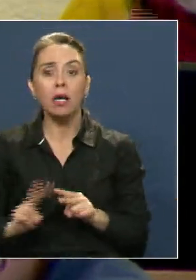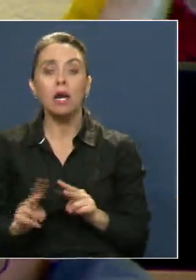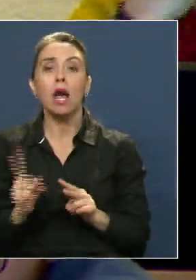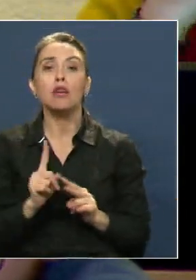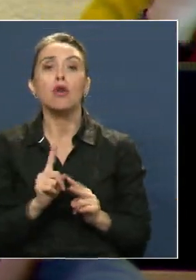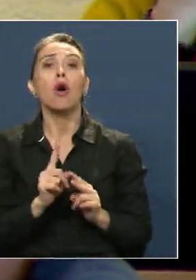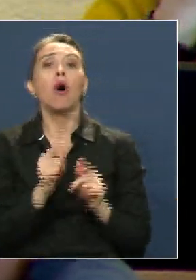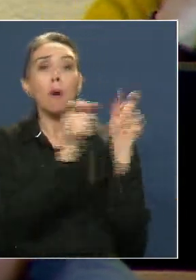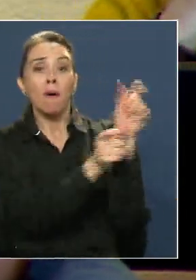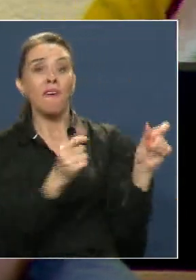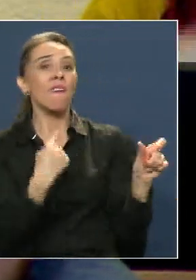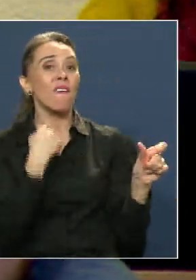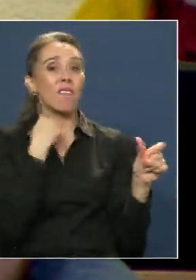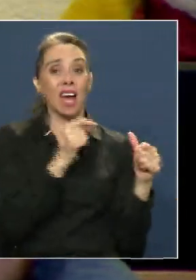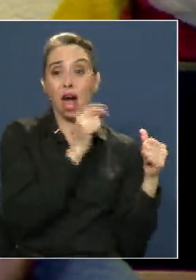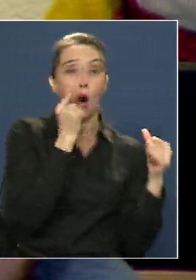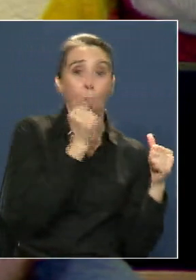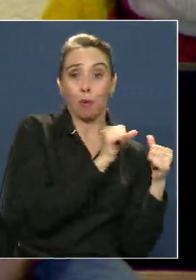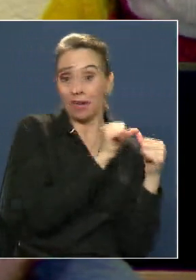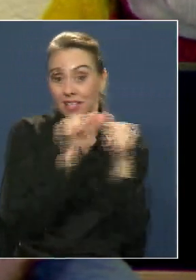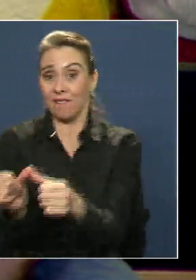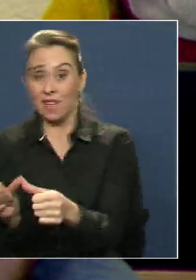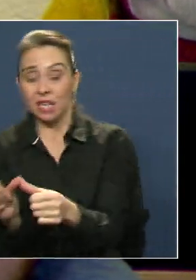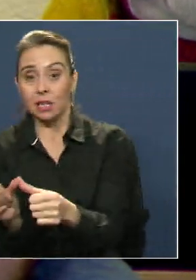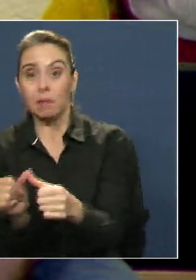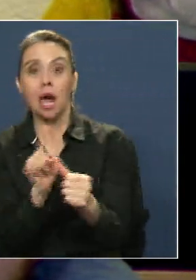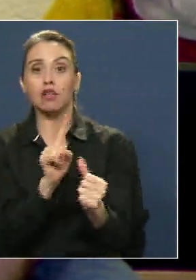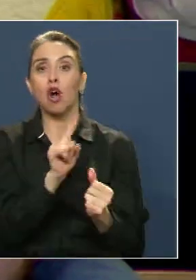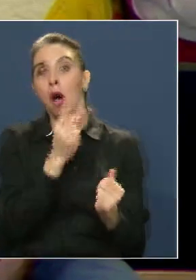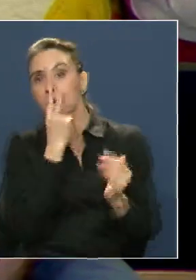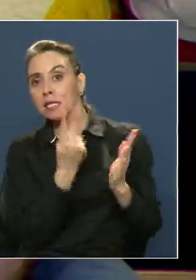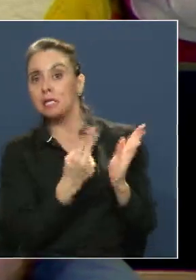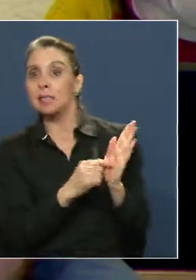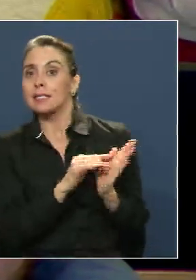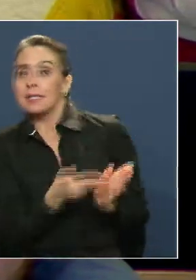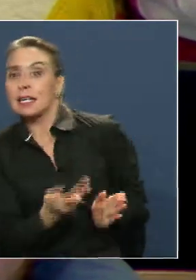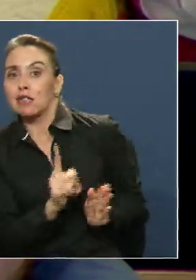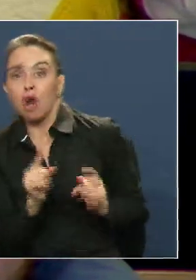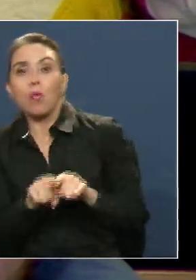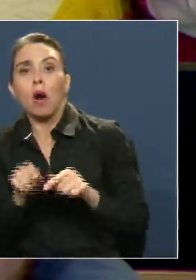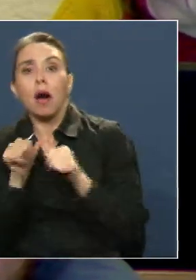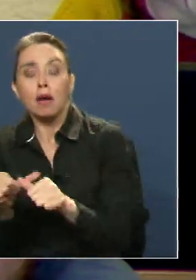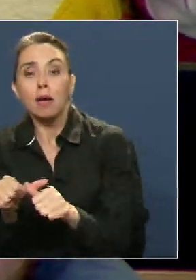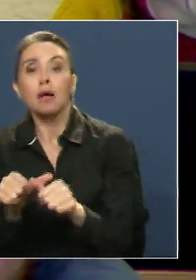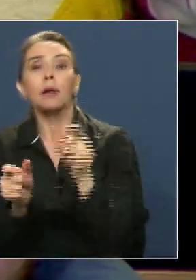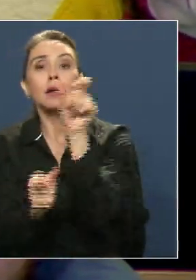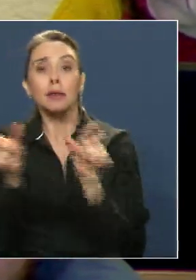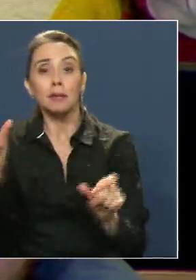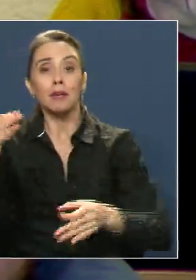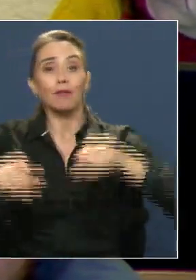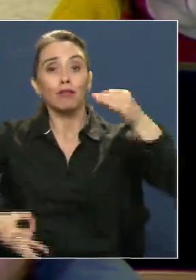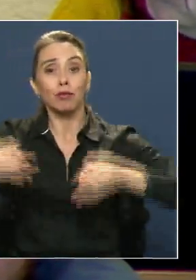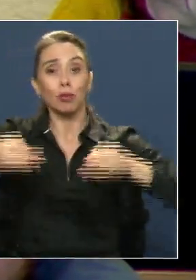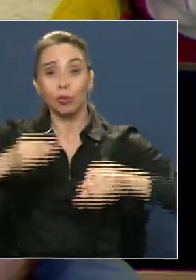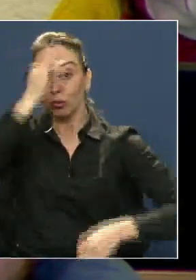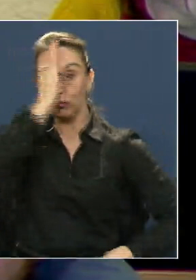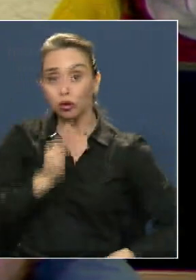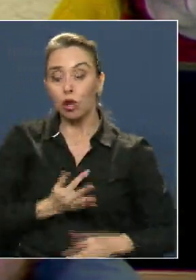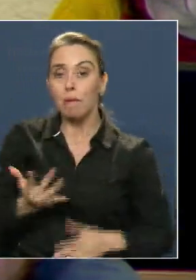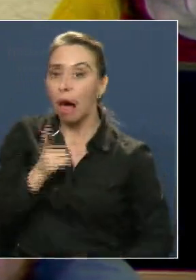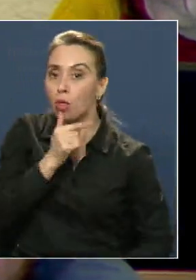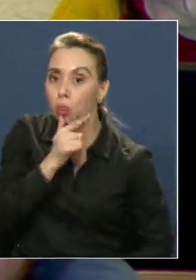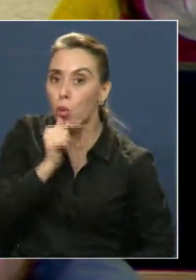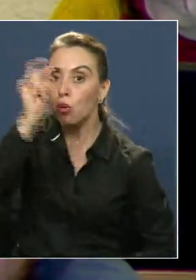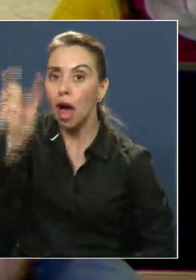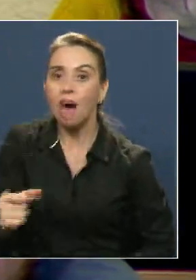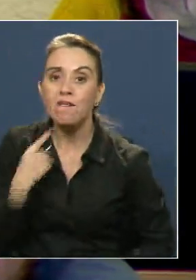disuasivo para los victimarios. Mientras más tiempo pasa, más aumenta el cuestionamiento de los operadores de justicia a las víctimas,